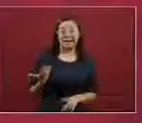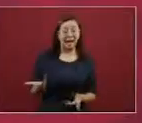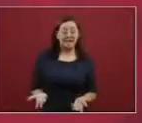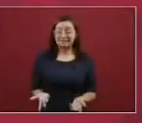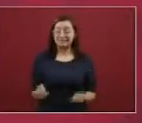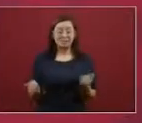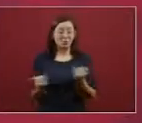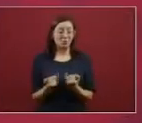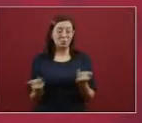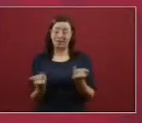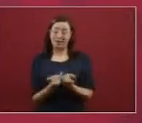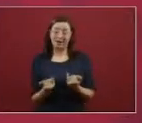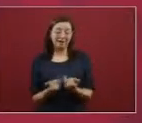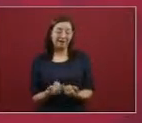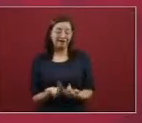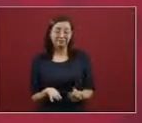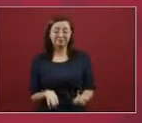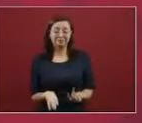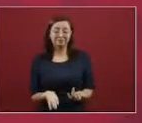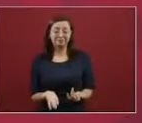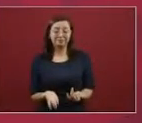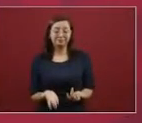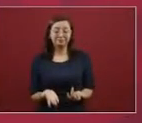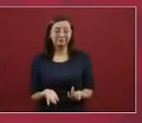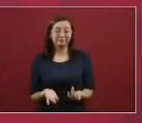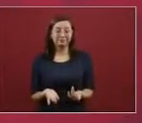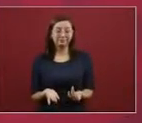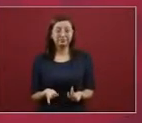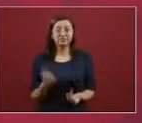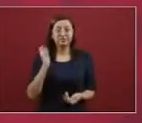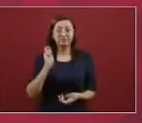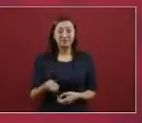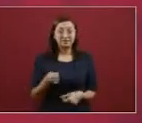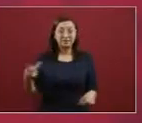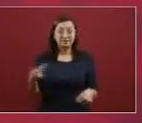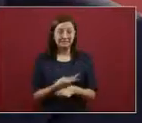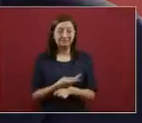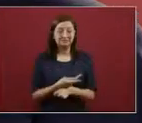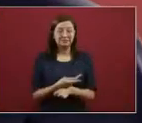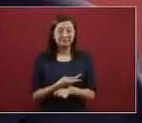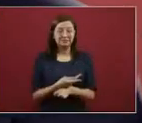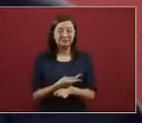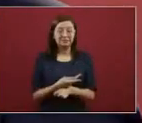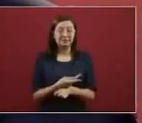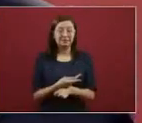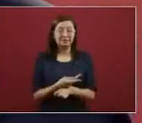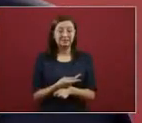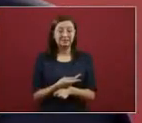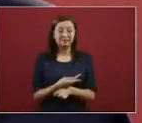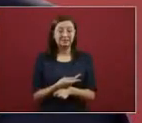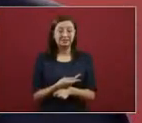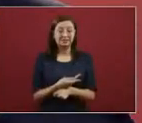tenía uno que cuadrarse bueno los